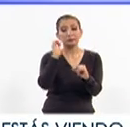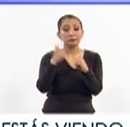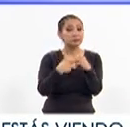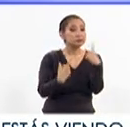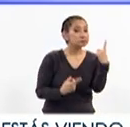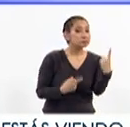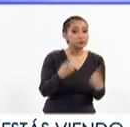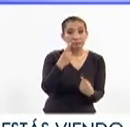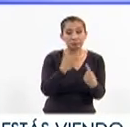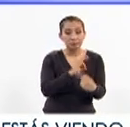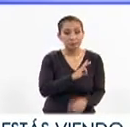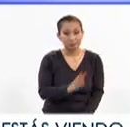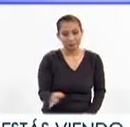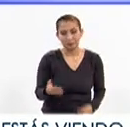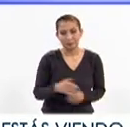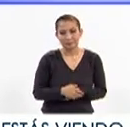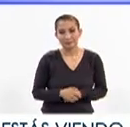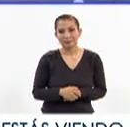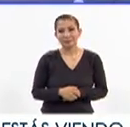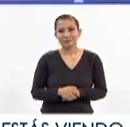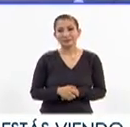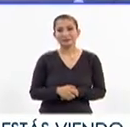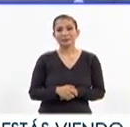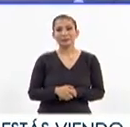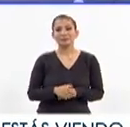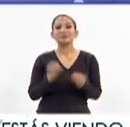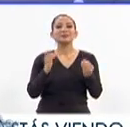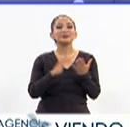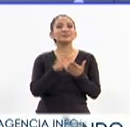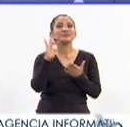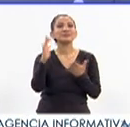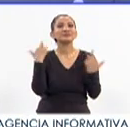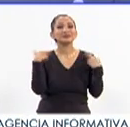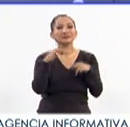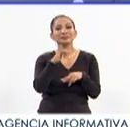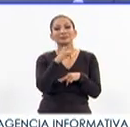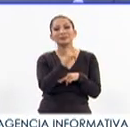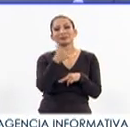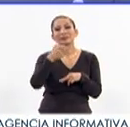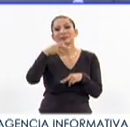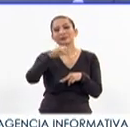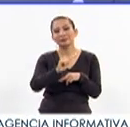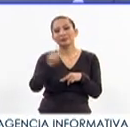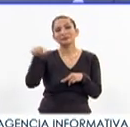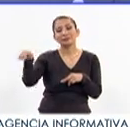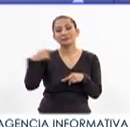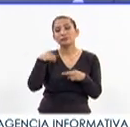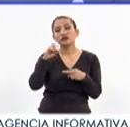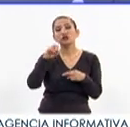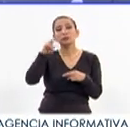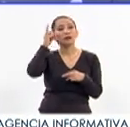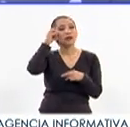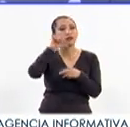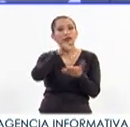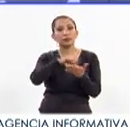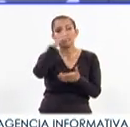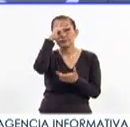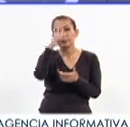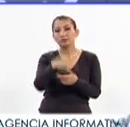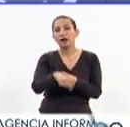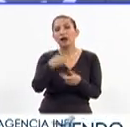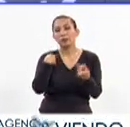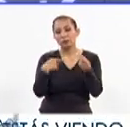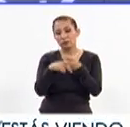alguna duda que puedan tener. Maravilloso. Perfecto. Pues muchísimas gracias, maestro Ignacio García Sánchez. Él es subdirector del Centro Mexicano